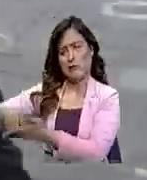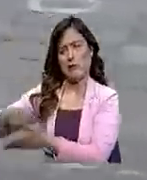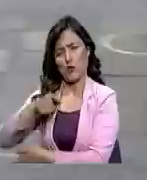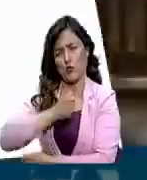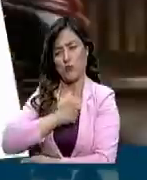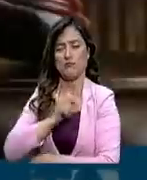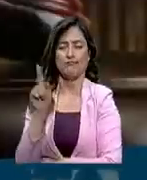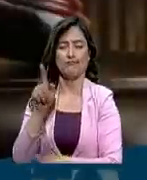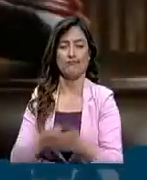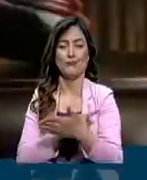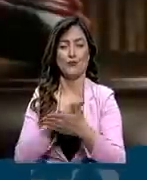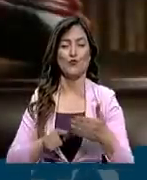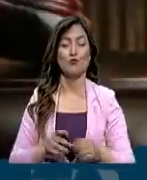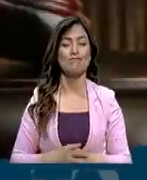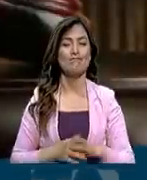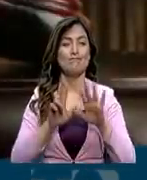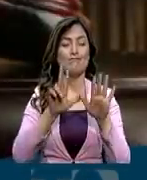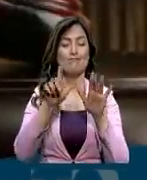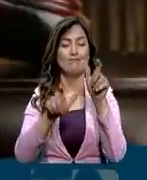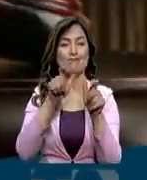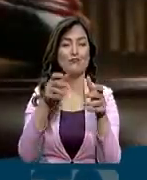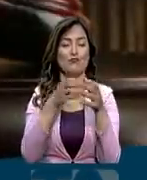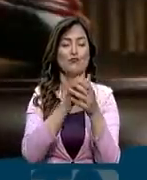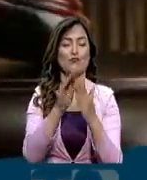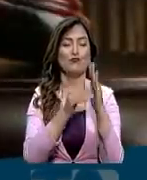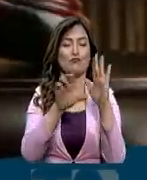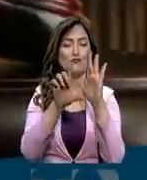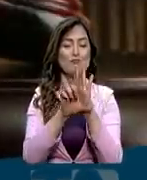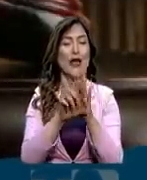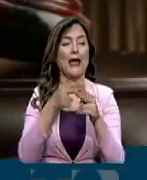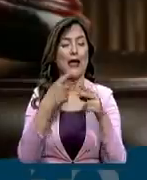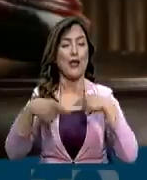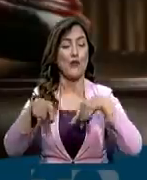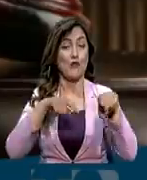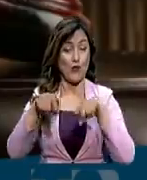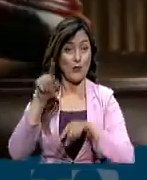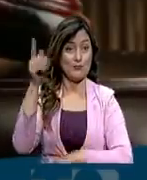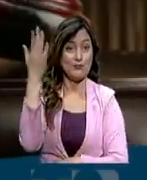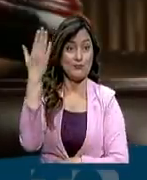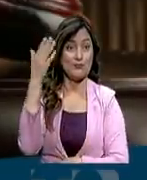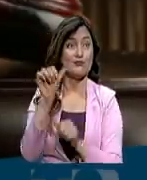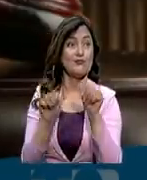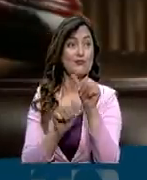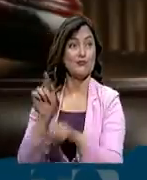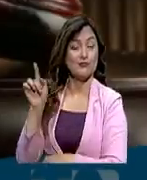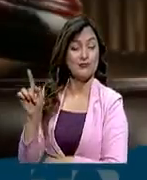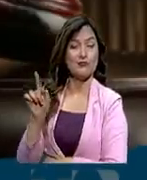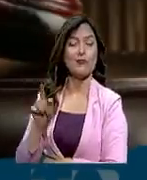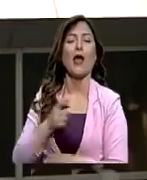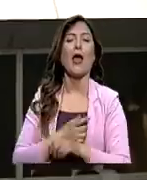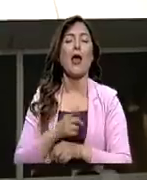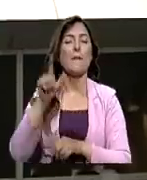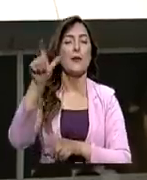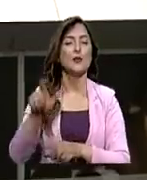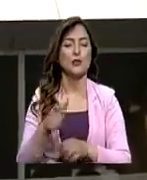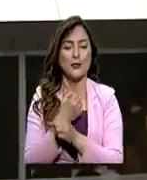de asociación ilícita, entre ellos la exjefa del despacho del alcalde, Cintia Puga, y el gerente de la empresa metropolitana M Seguridad, Adrián Aro.